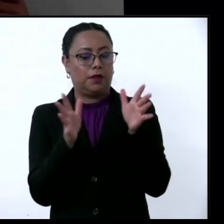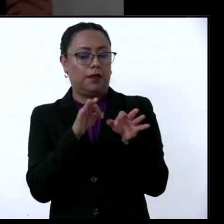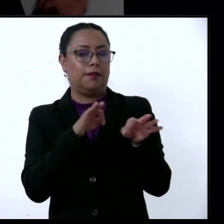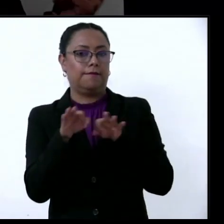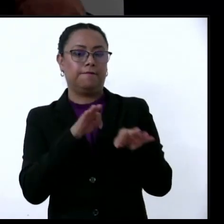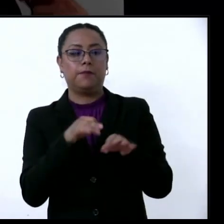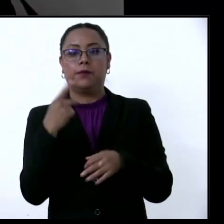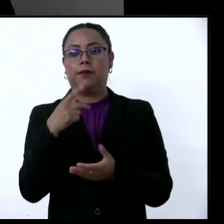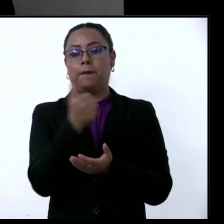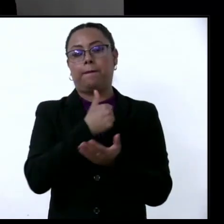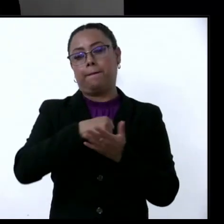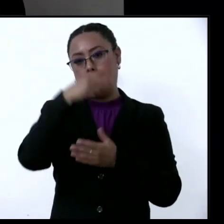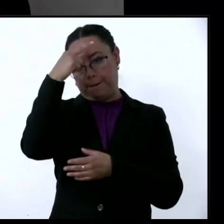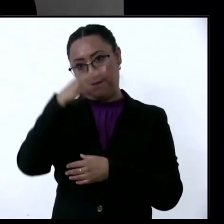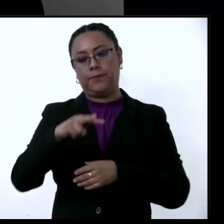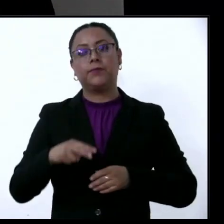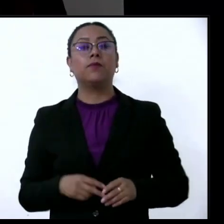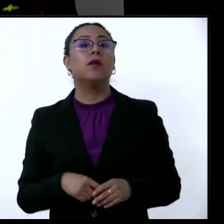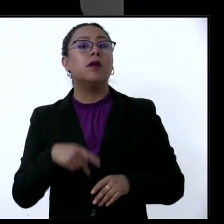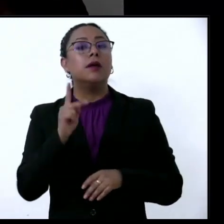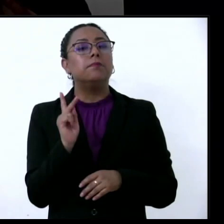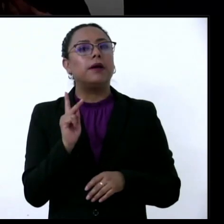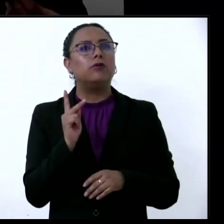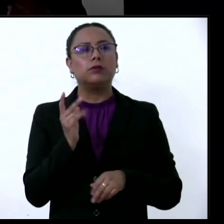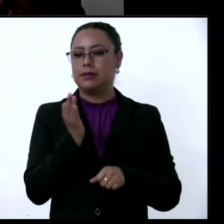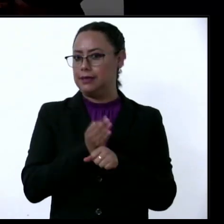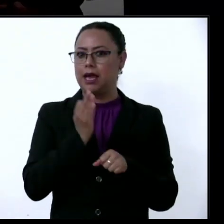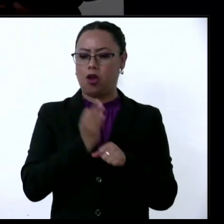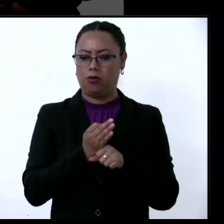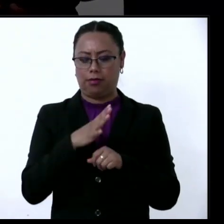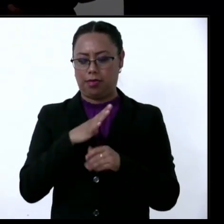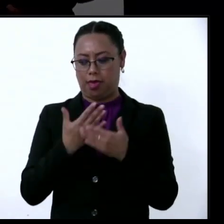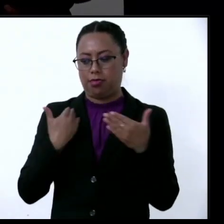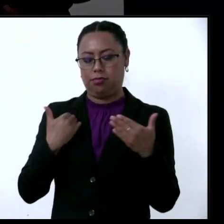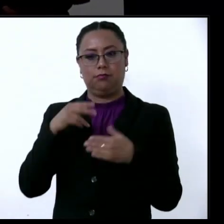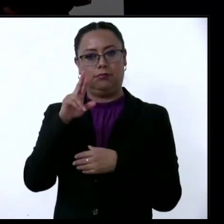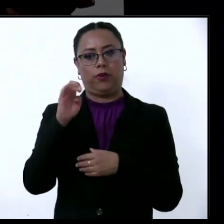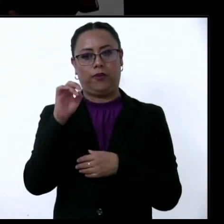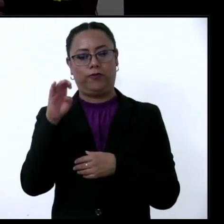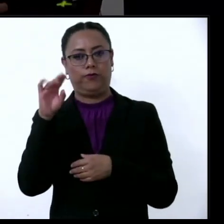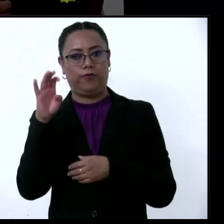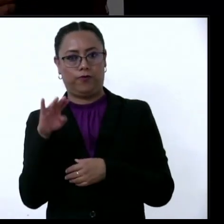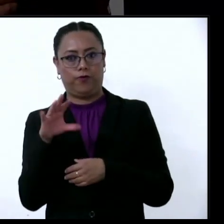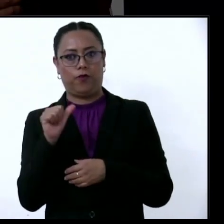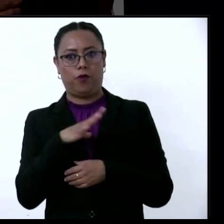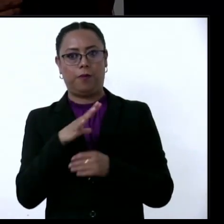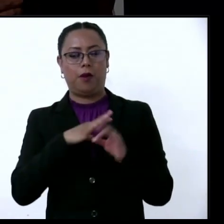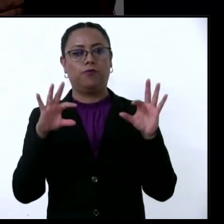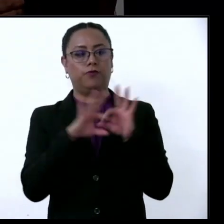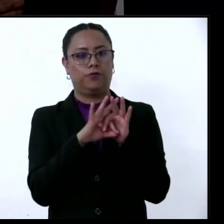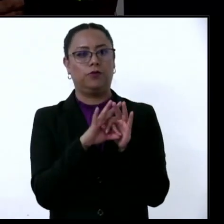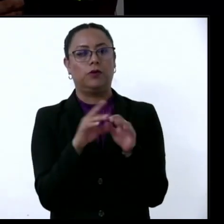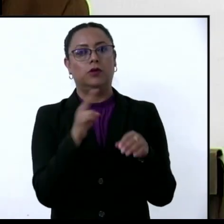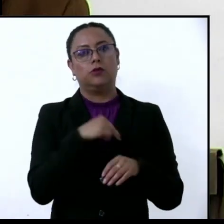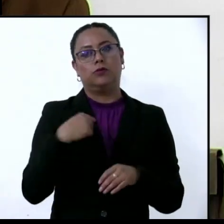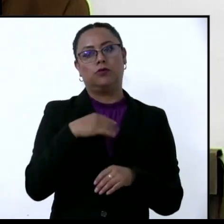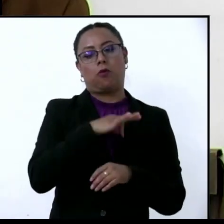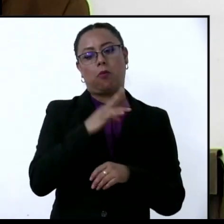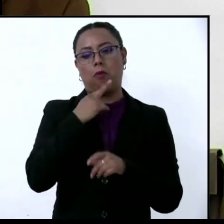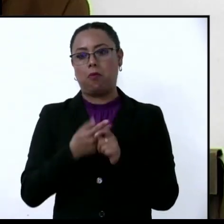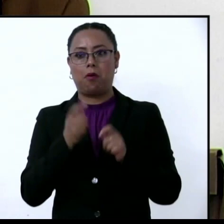de México, que con base en esta reforma, hoy en día se ampliaron sus facultades o sus